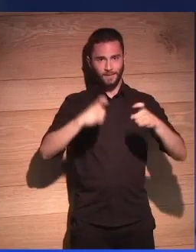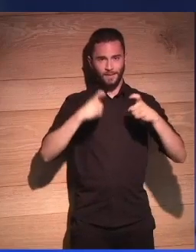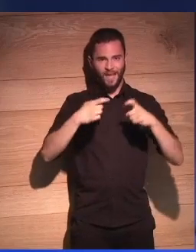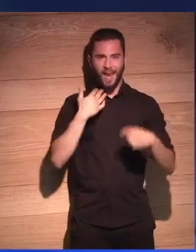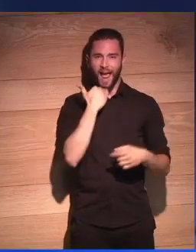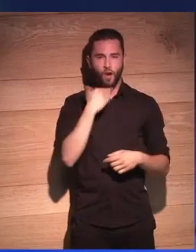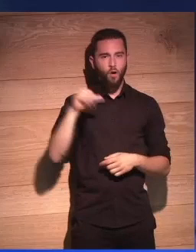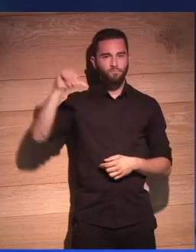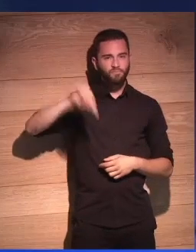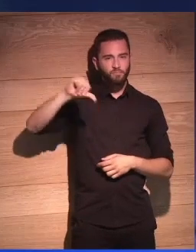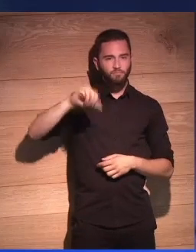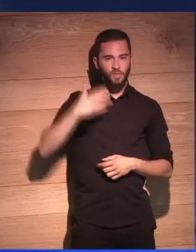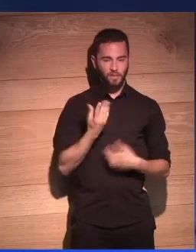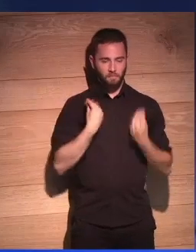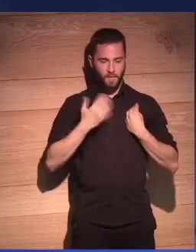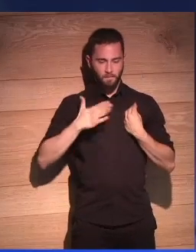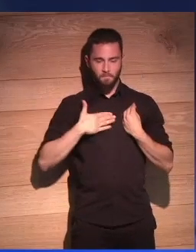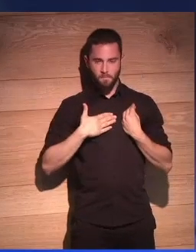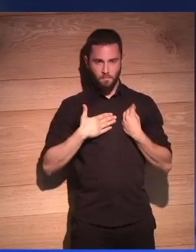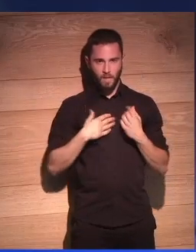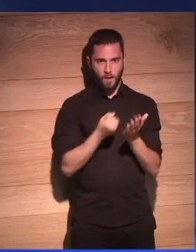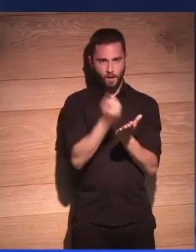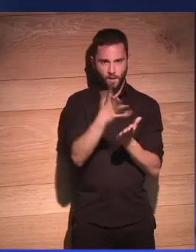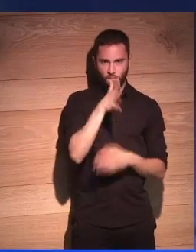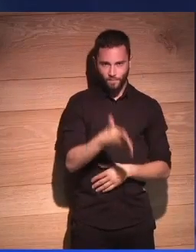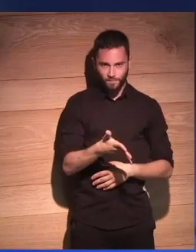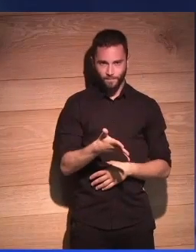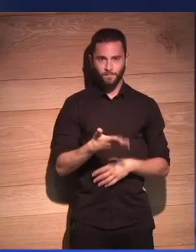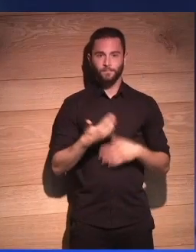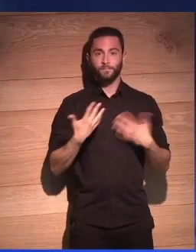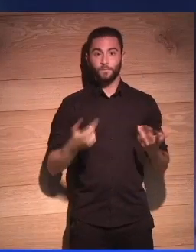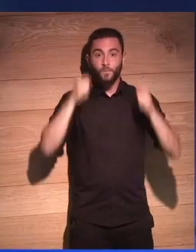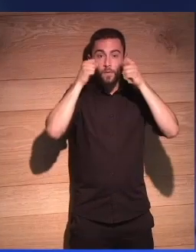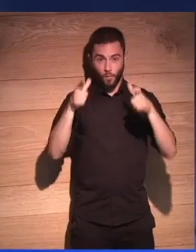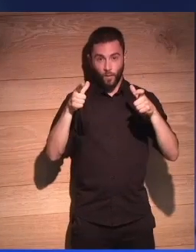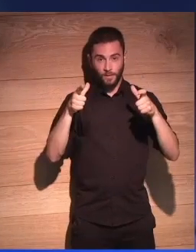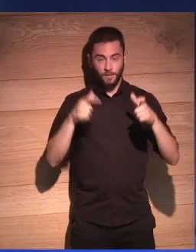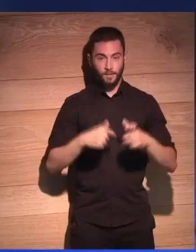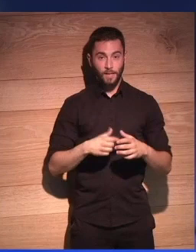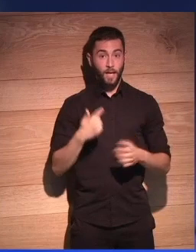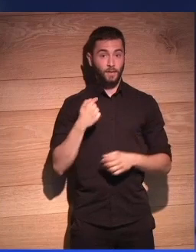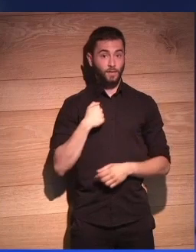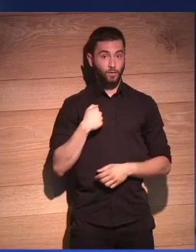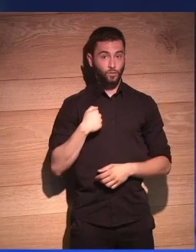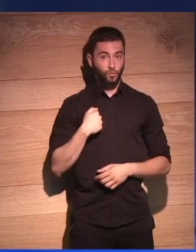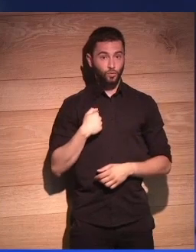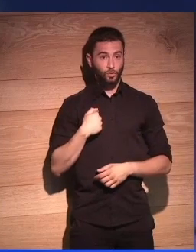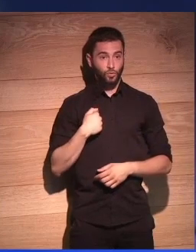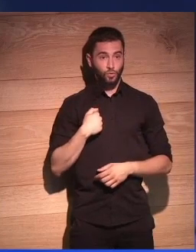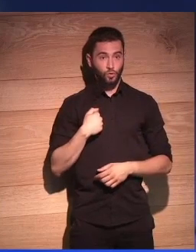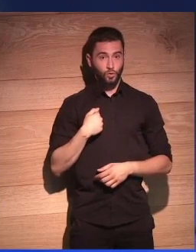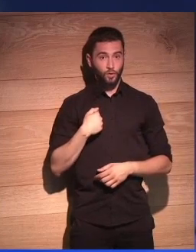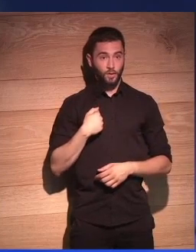alguna crisis existencial en mi propia vida. Y me di cuenta de que yo era un